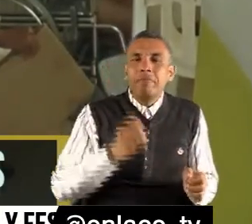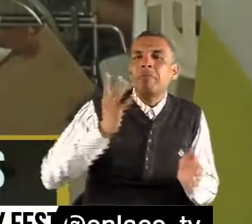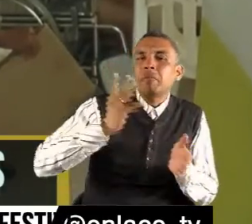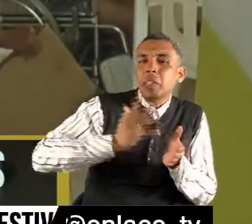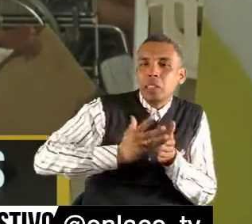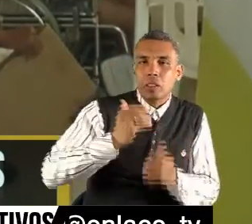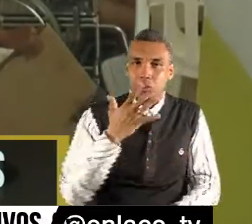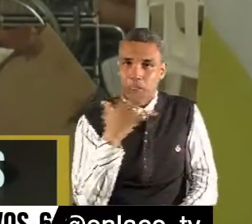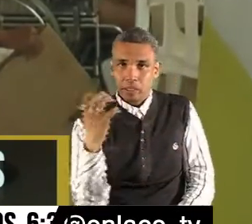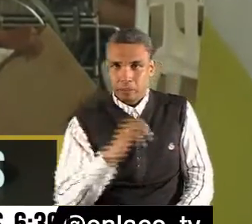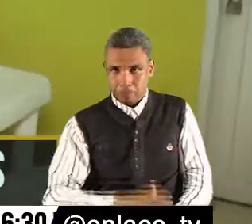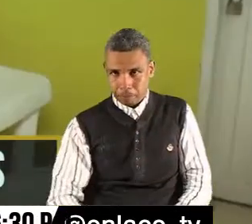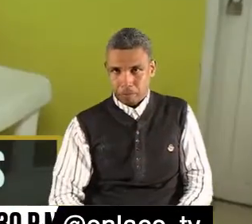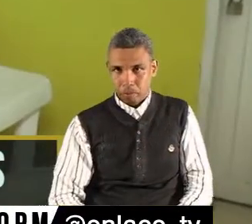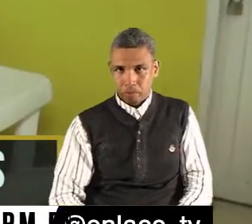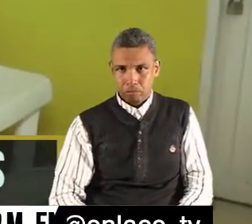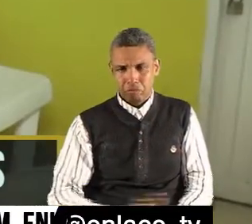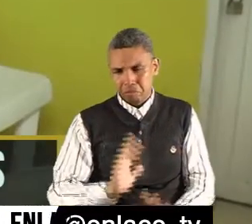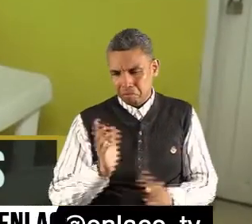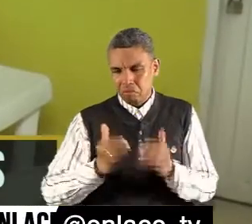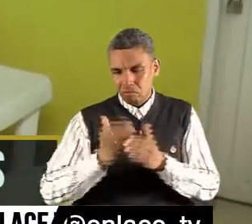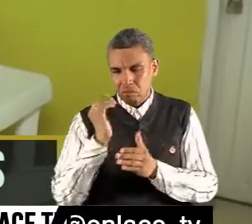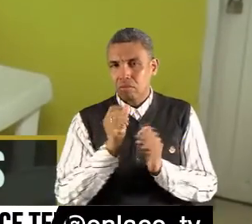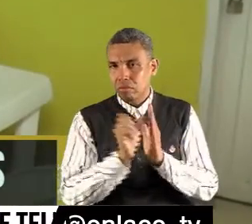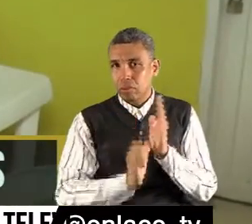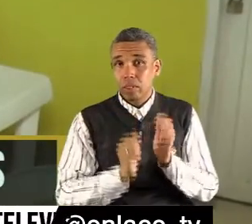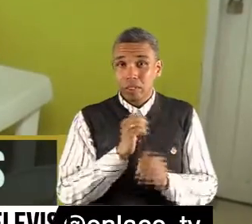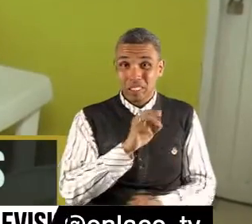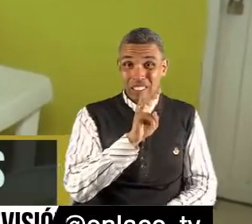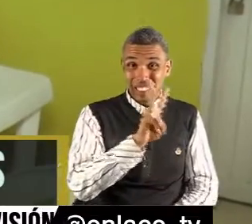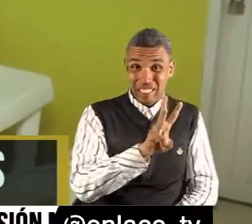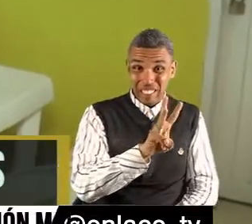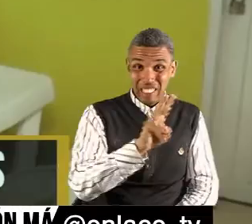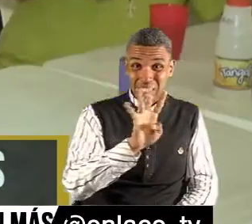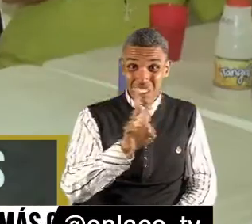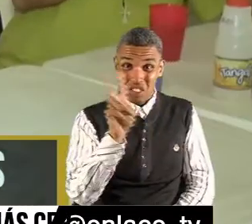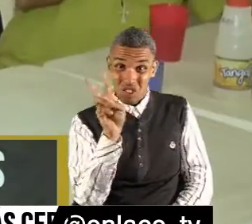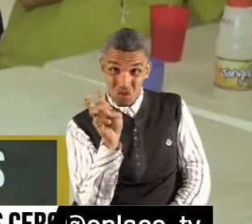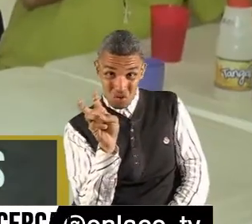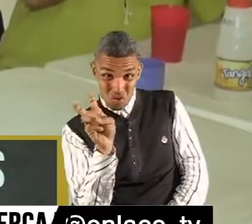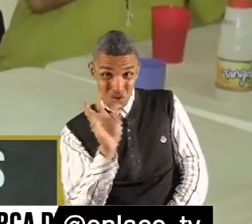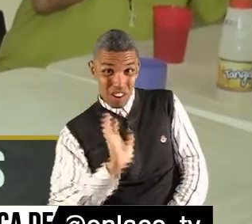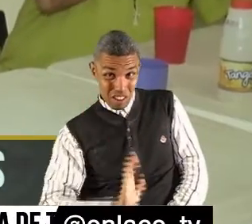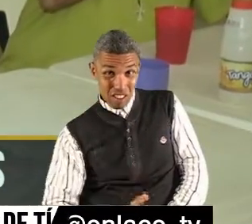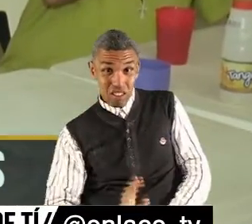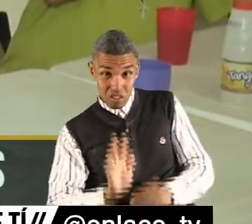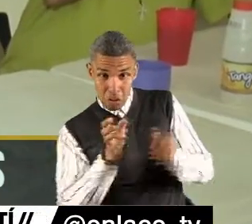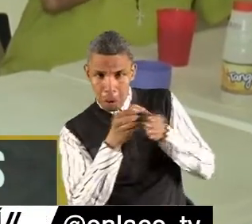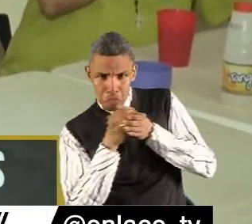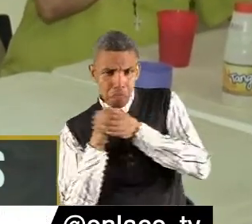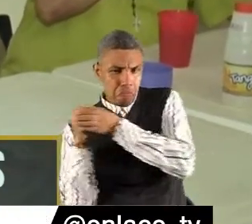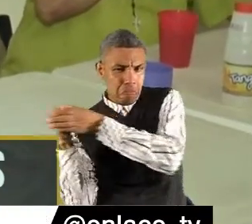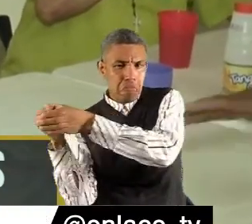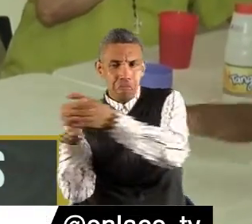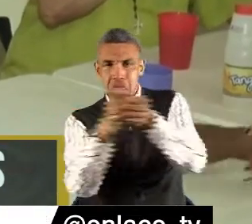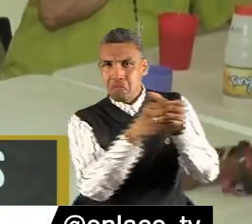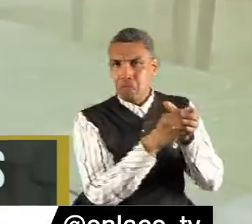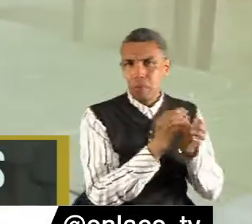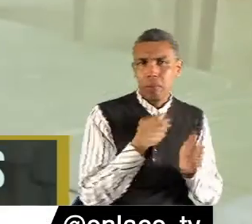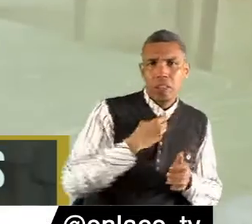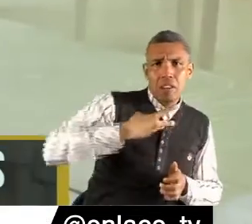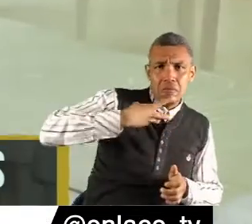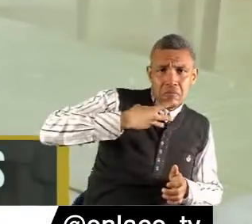347 están en lo que conocemos como los asilos. Ellos sí tienen las tres comidas, desayuno, almuerzo y comida, y los dos